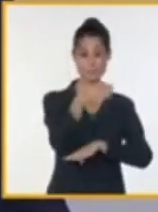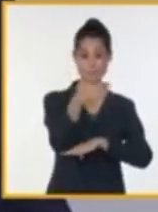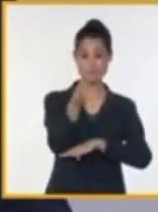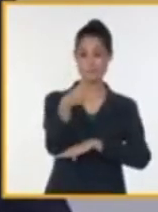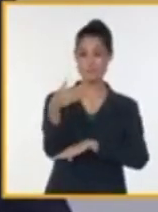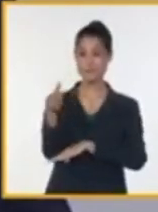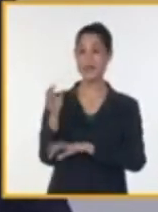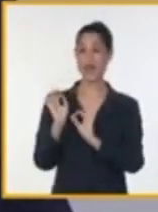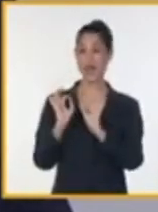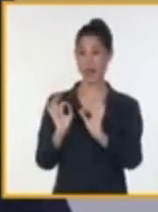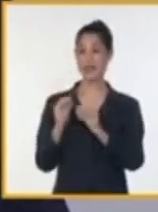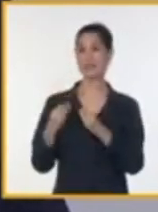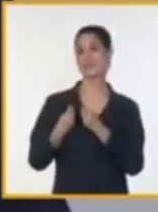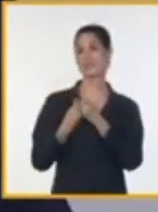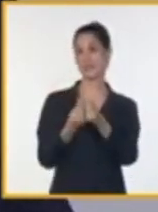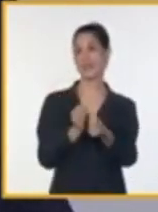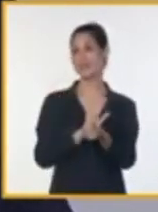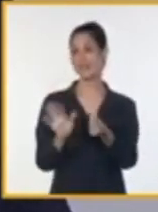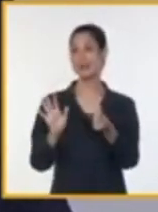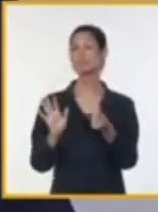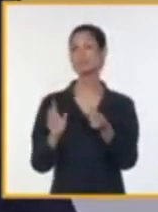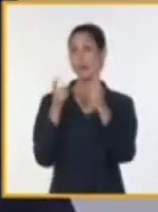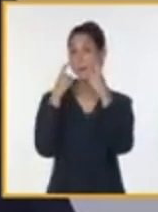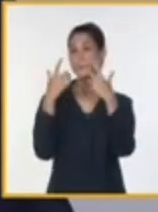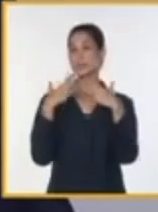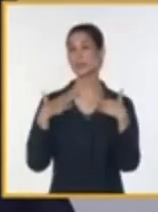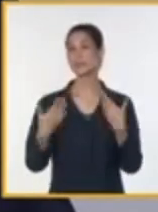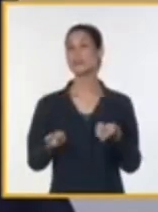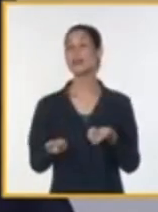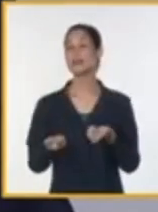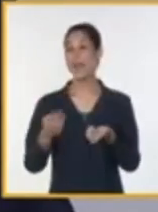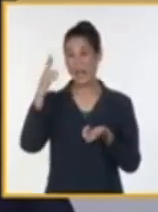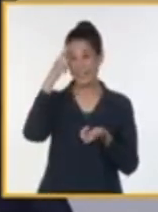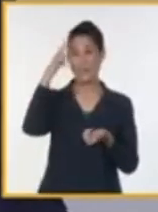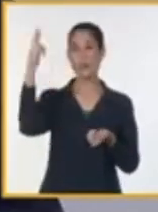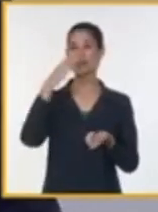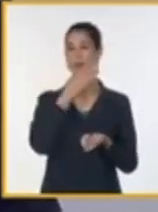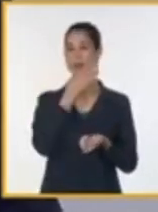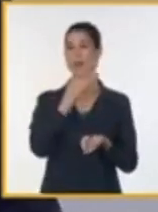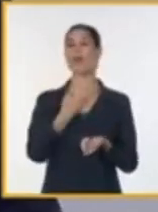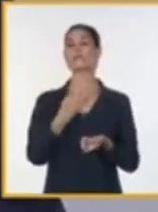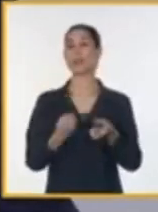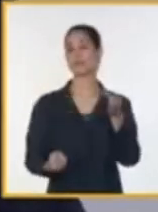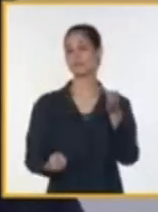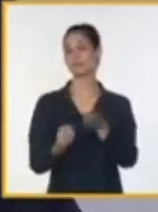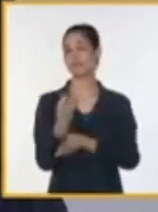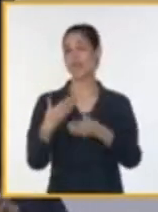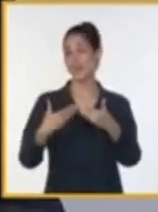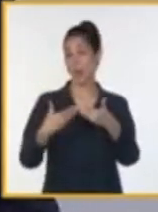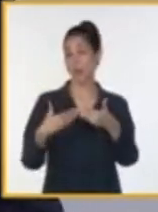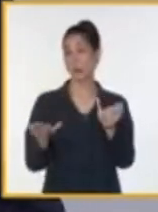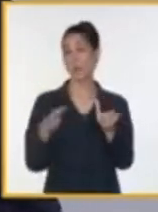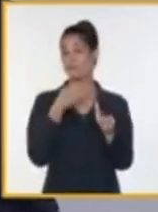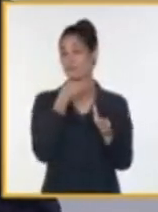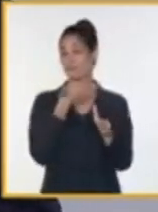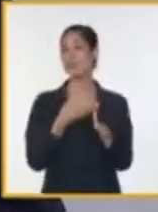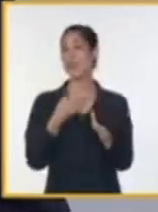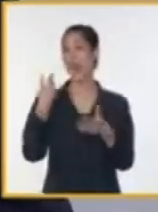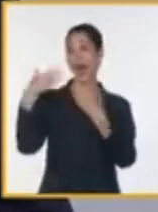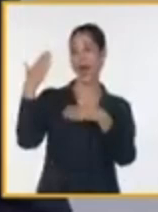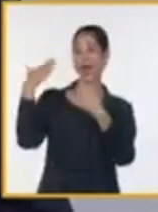dice de la importancia de estus juegos escolares inaugurado por el comandante en jefe por lo tanto esto es un tema al cual Hay que seguirle poniendo con